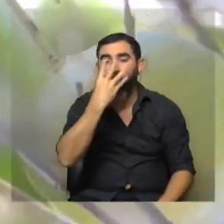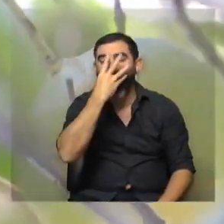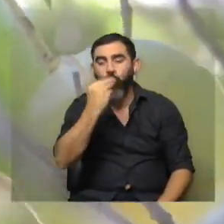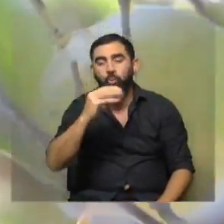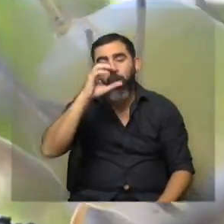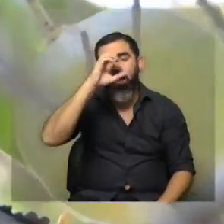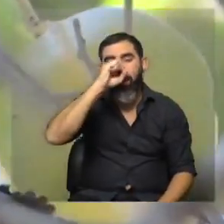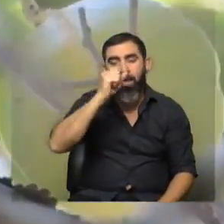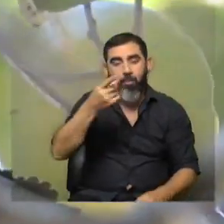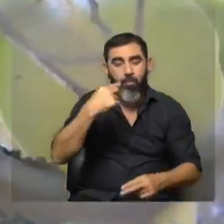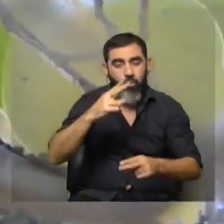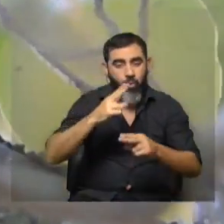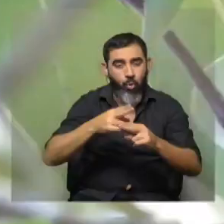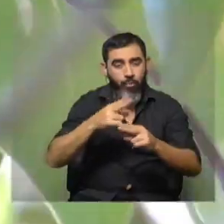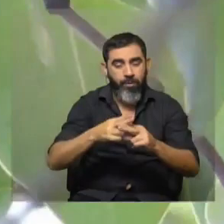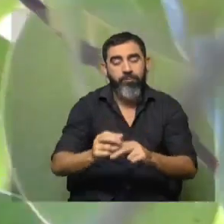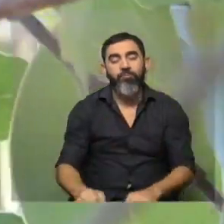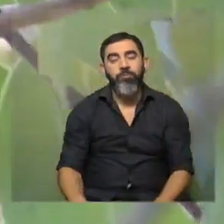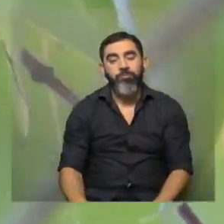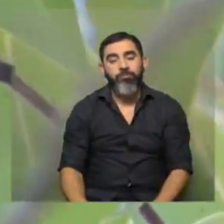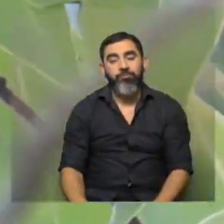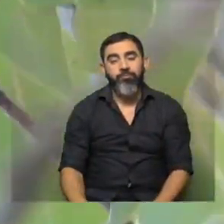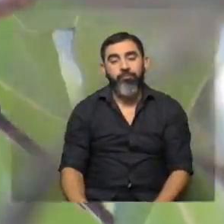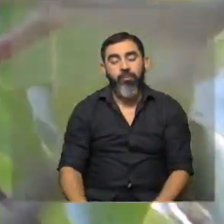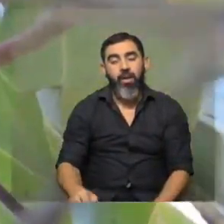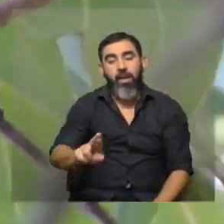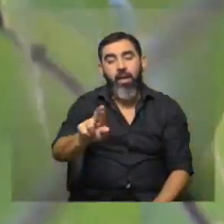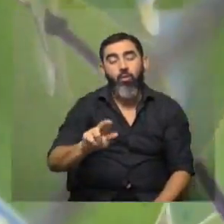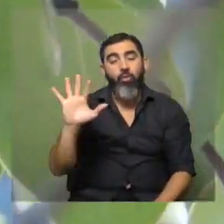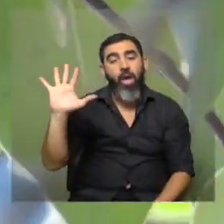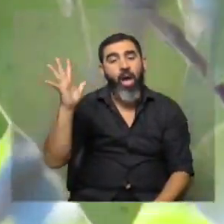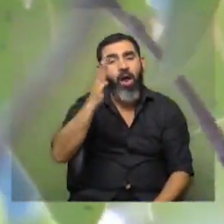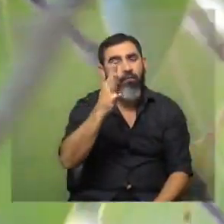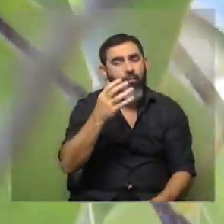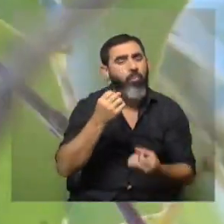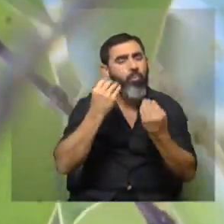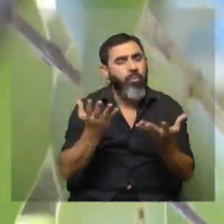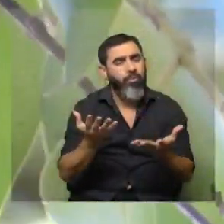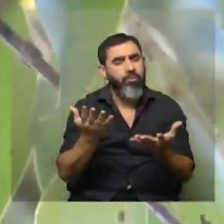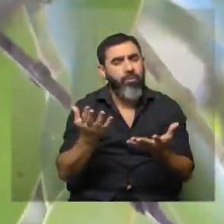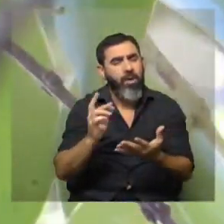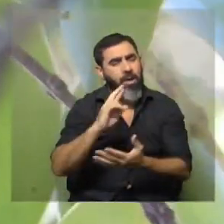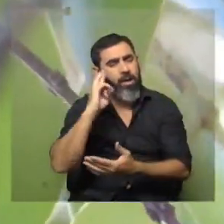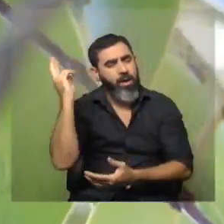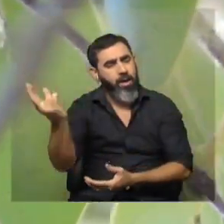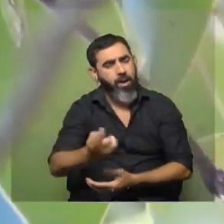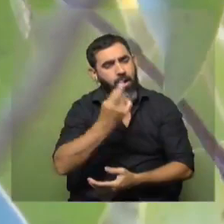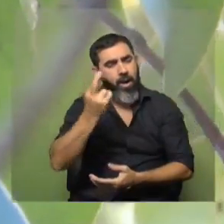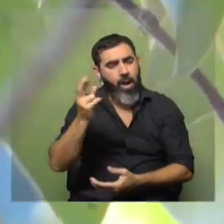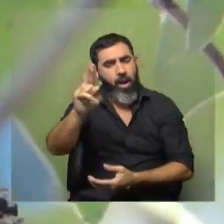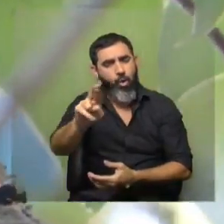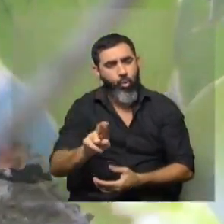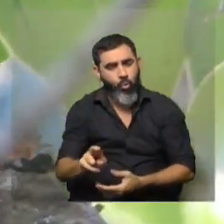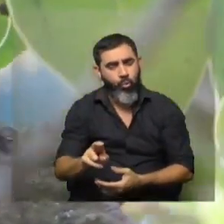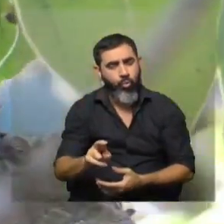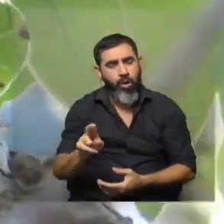anaranjada, Wilfredomis oenax. La gracia de que sea un ratón arborícola, primero es algo muy raro en ratones.